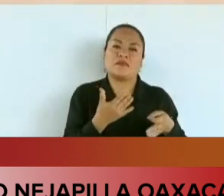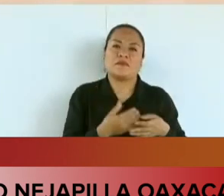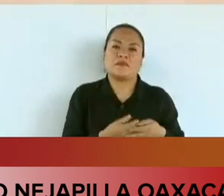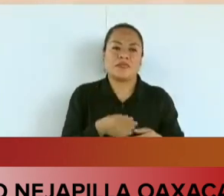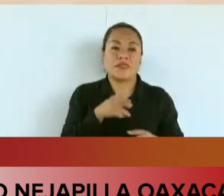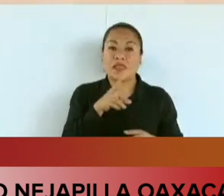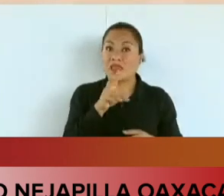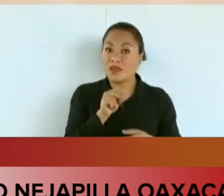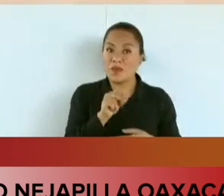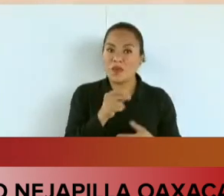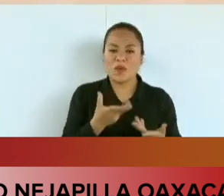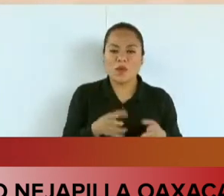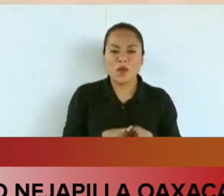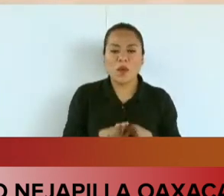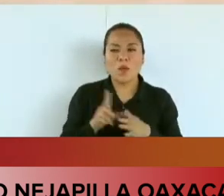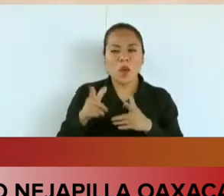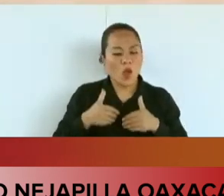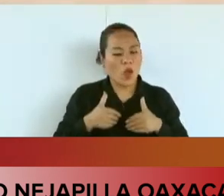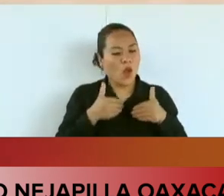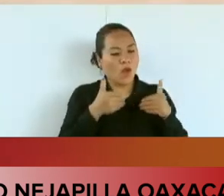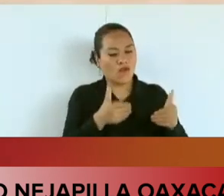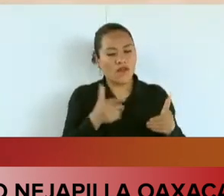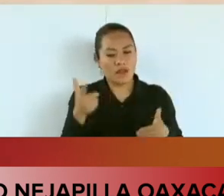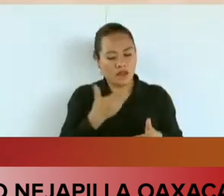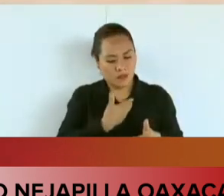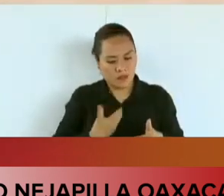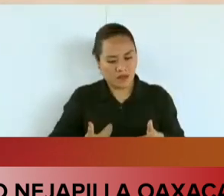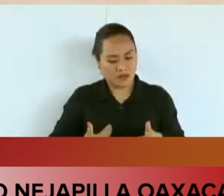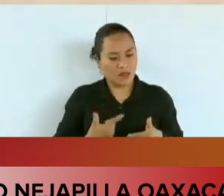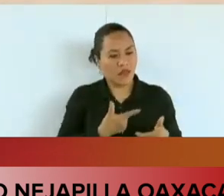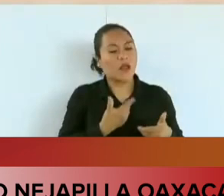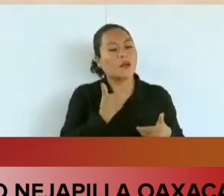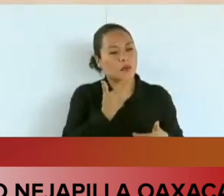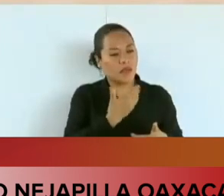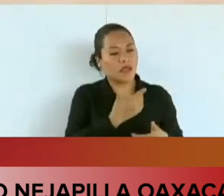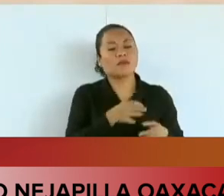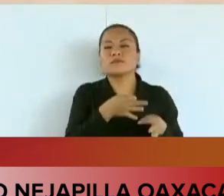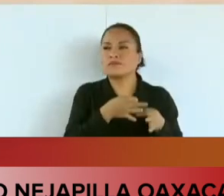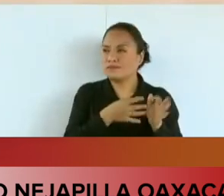y no defraudar la confianza que usted nos dio, nos tiene.